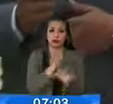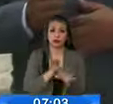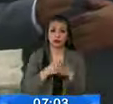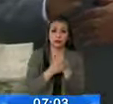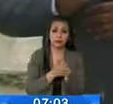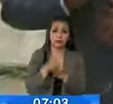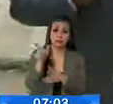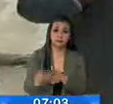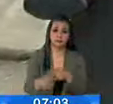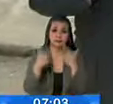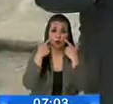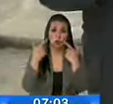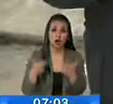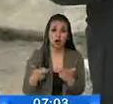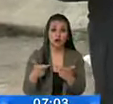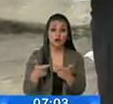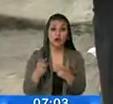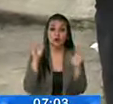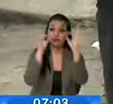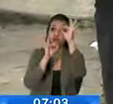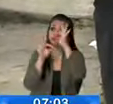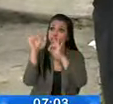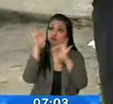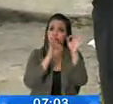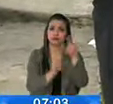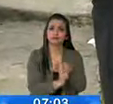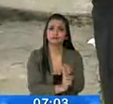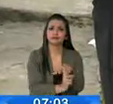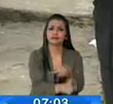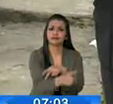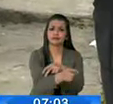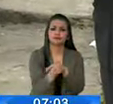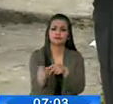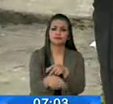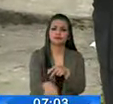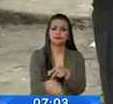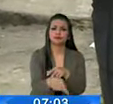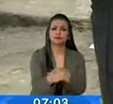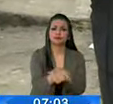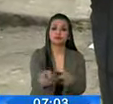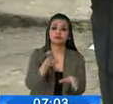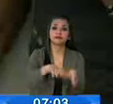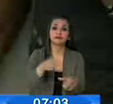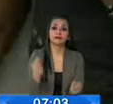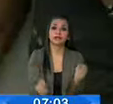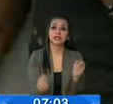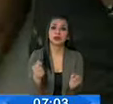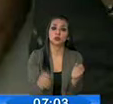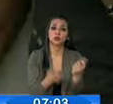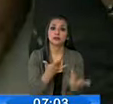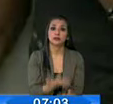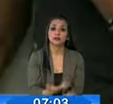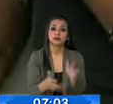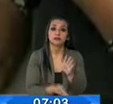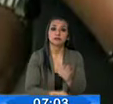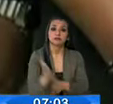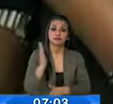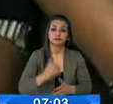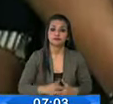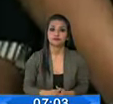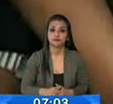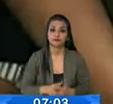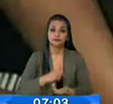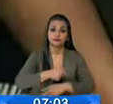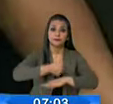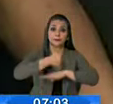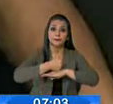del guardia y salió por la puerta principal. En la calle a pocos metros le esperaba un vehículo. A Tomalá Burgos del Tribunal de Garantías Penales